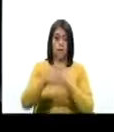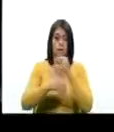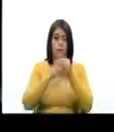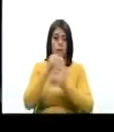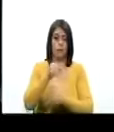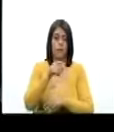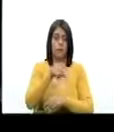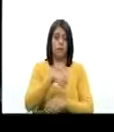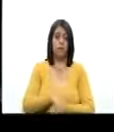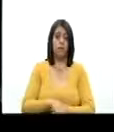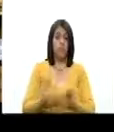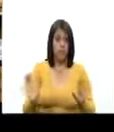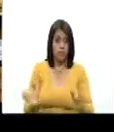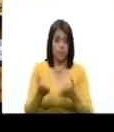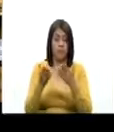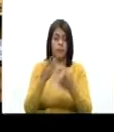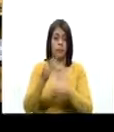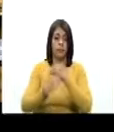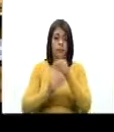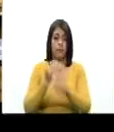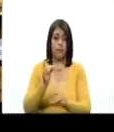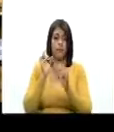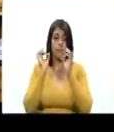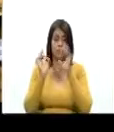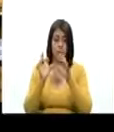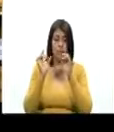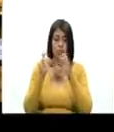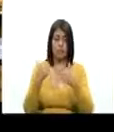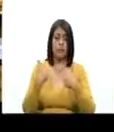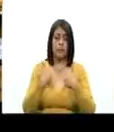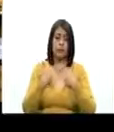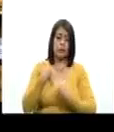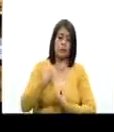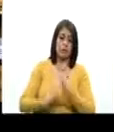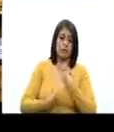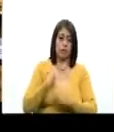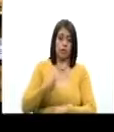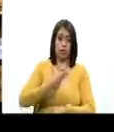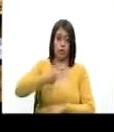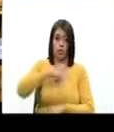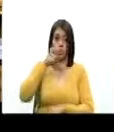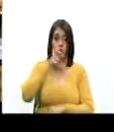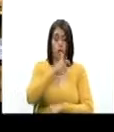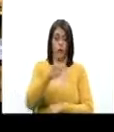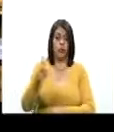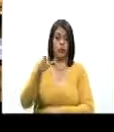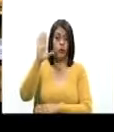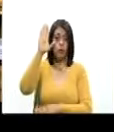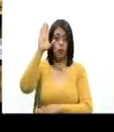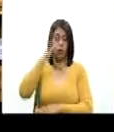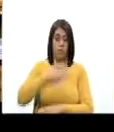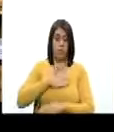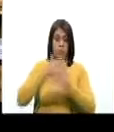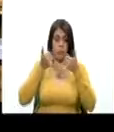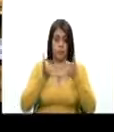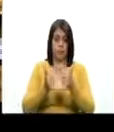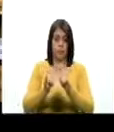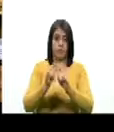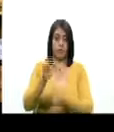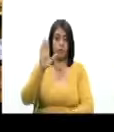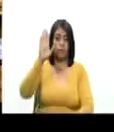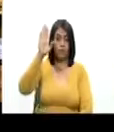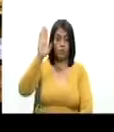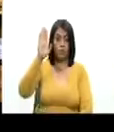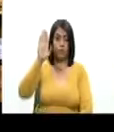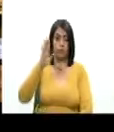han provocado dolor y zozobra a nuestro pueblo. Lo juro por mis hijos, lo